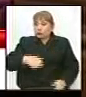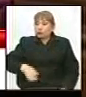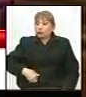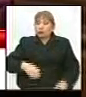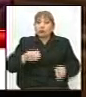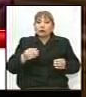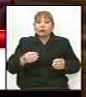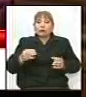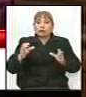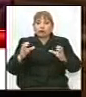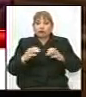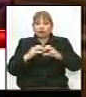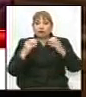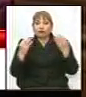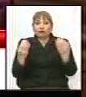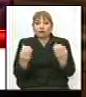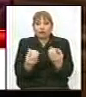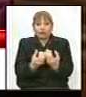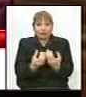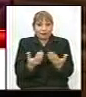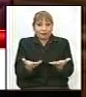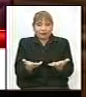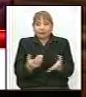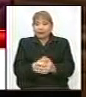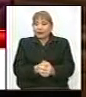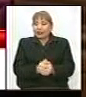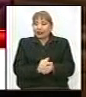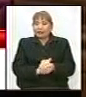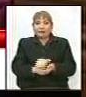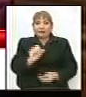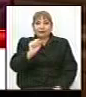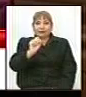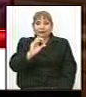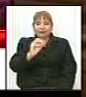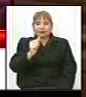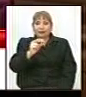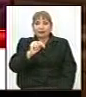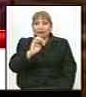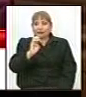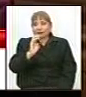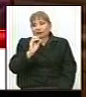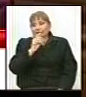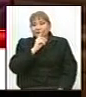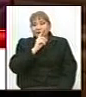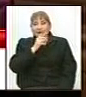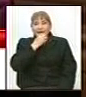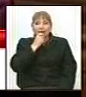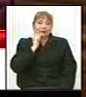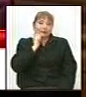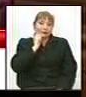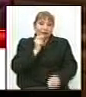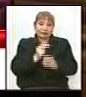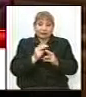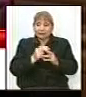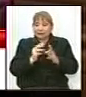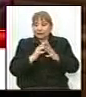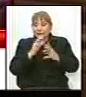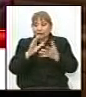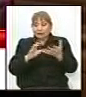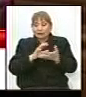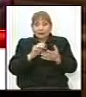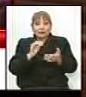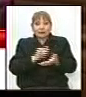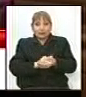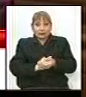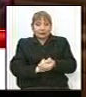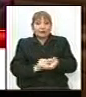ámbito congresal. Aquí se han disputado escaños de congresistas cuyos nombres mejor me reservo ahora para evitar mayor conflictividad, pero ya van a